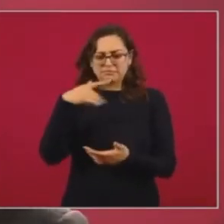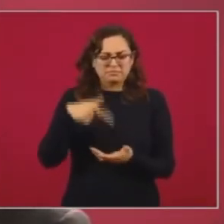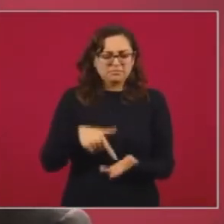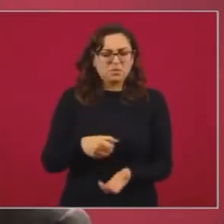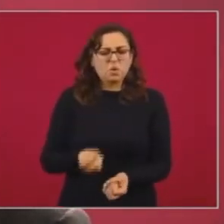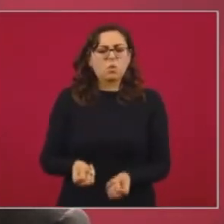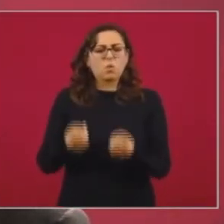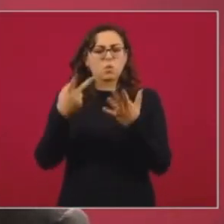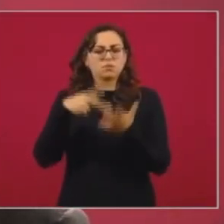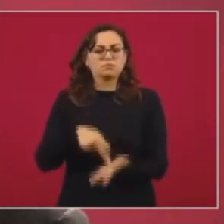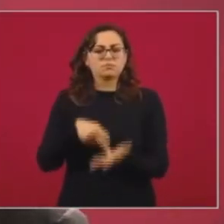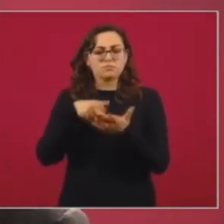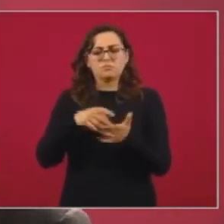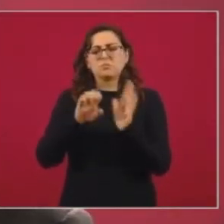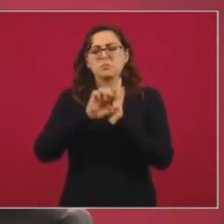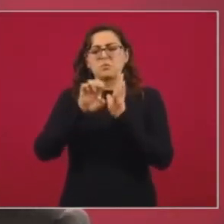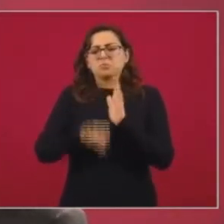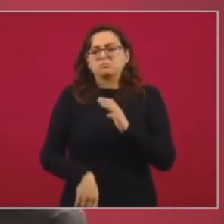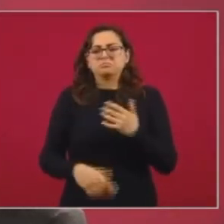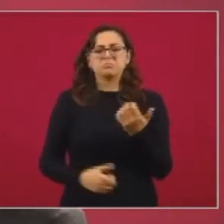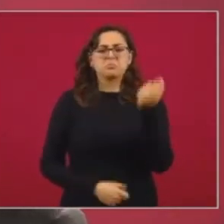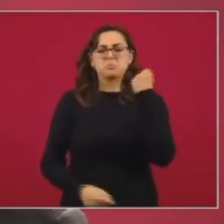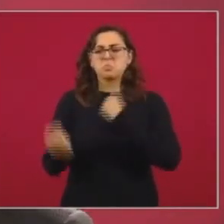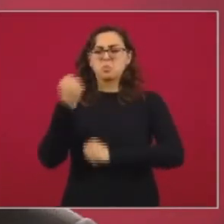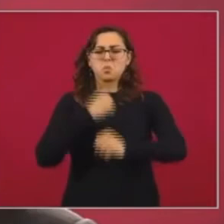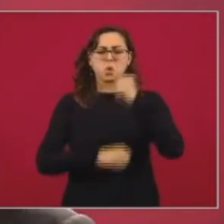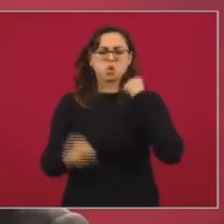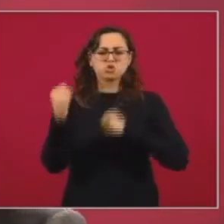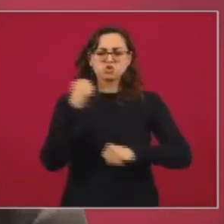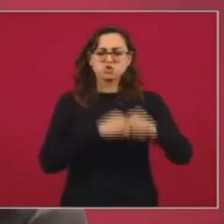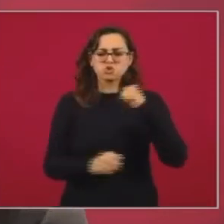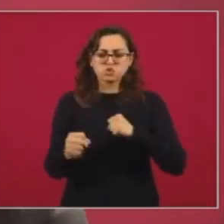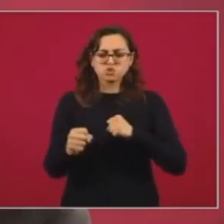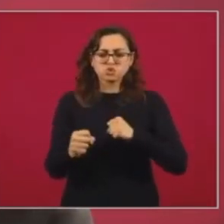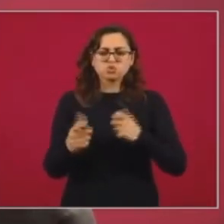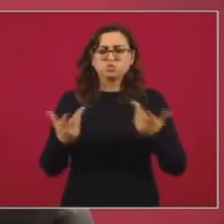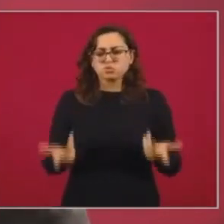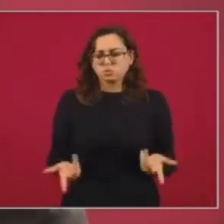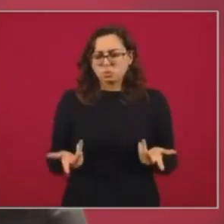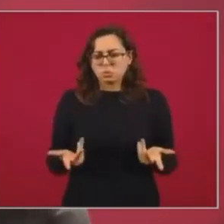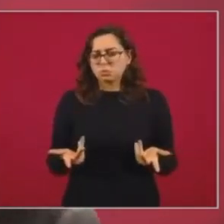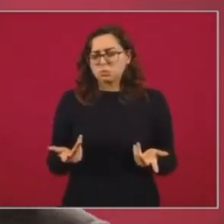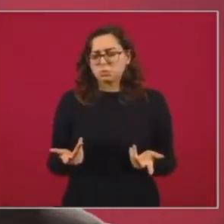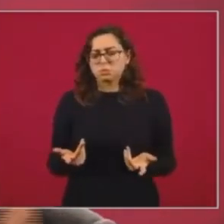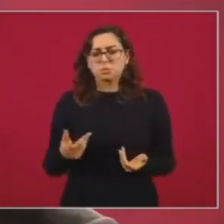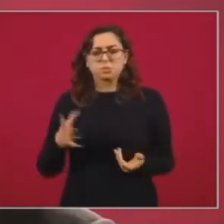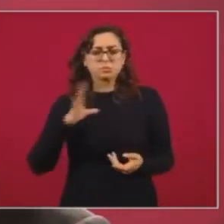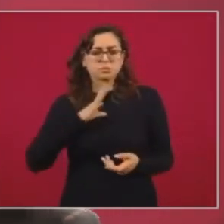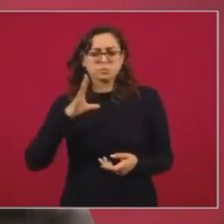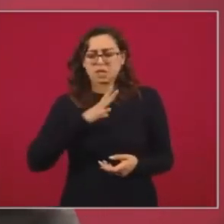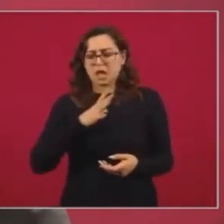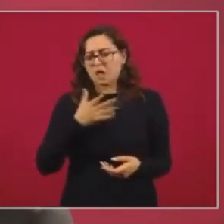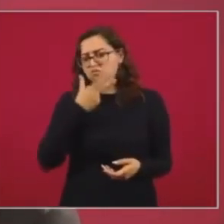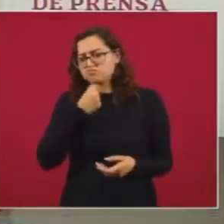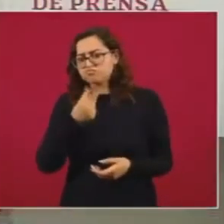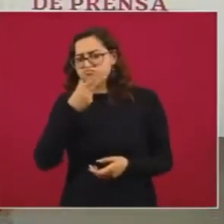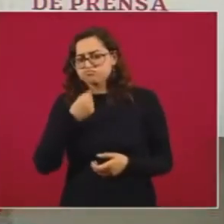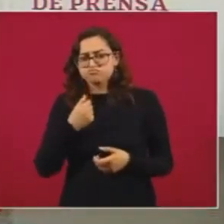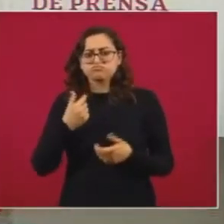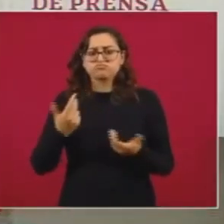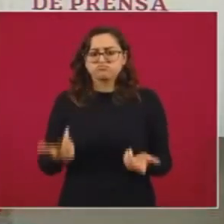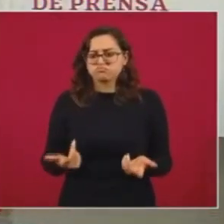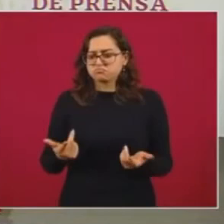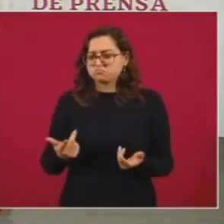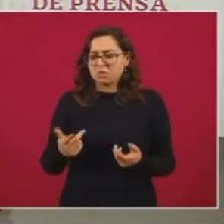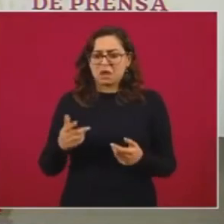ejemplo del box. Hay boxeadores que juegan en distintos pesos: mini mosca, mosca, gallo,